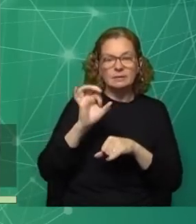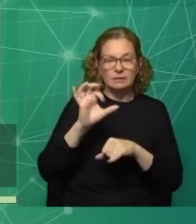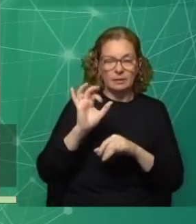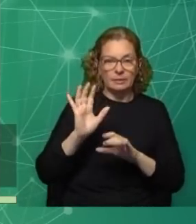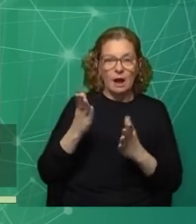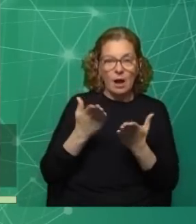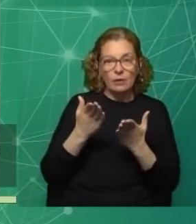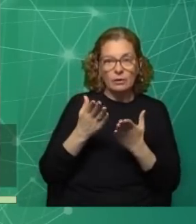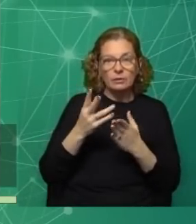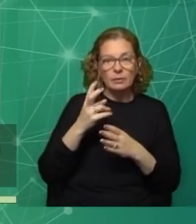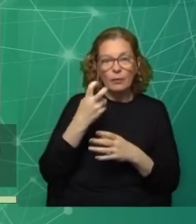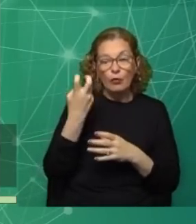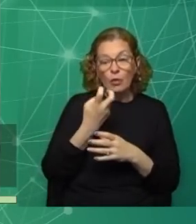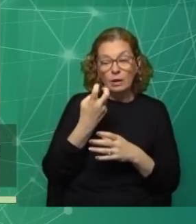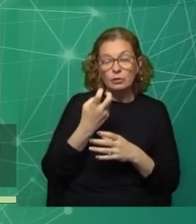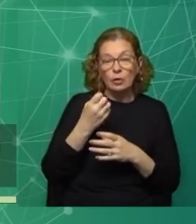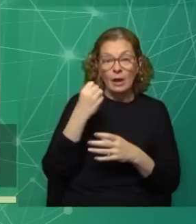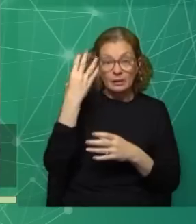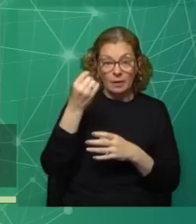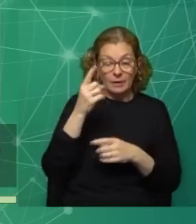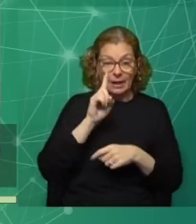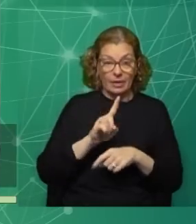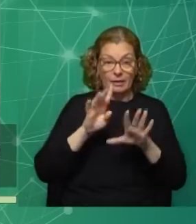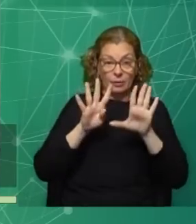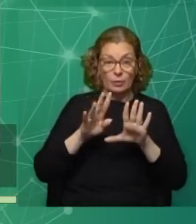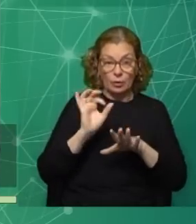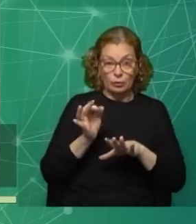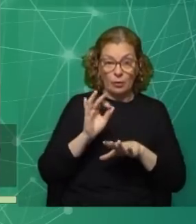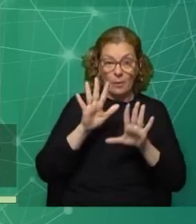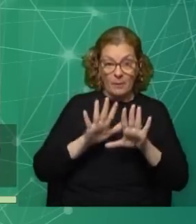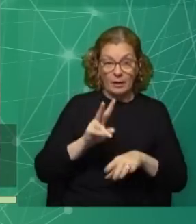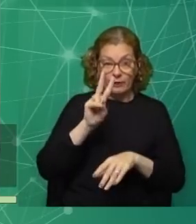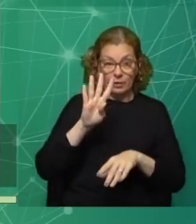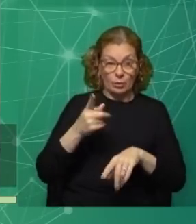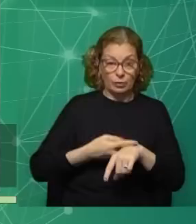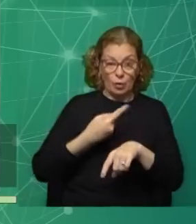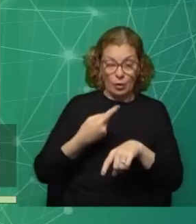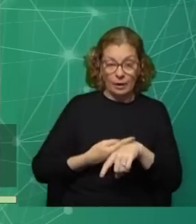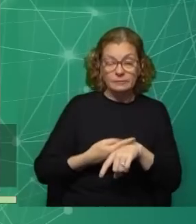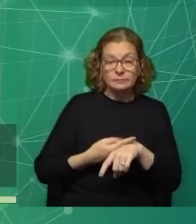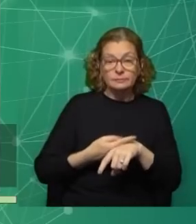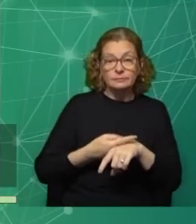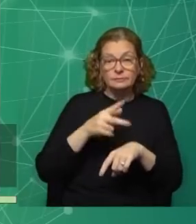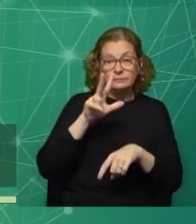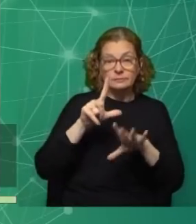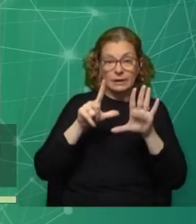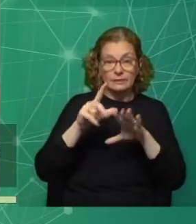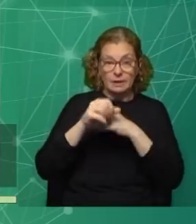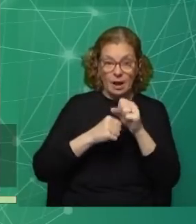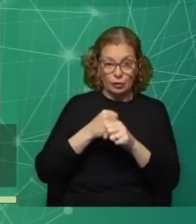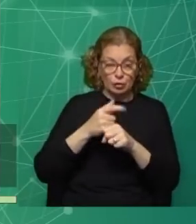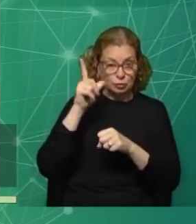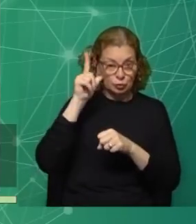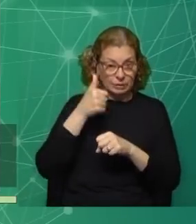Estamos convocando a una asamblea general para el 19 de octubre con un paro de 24 horas en el marco de los 37 años de su hotel